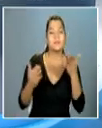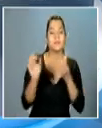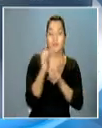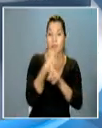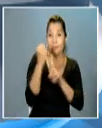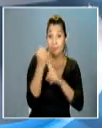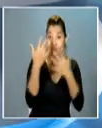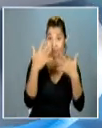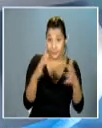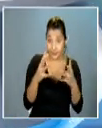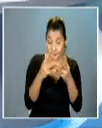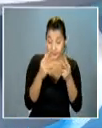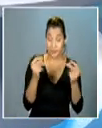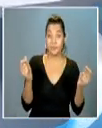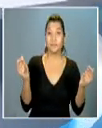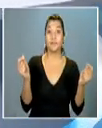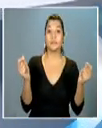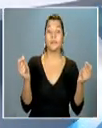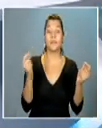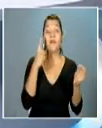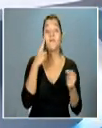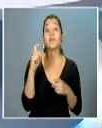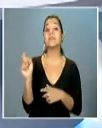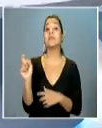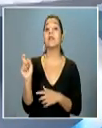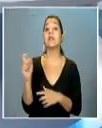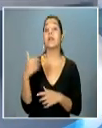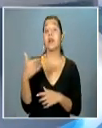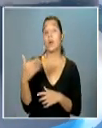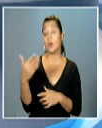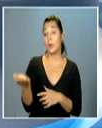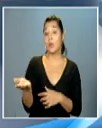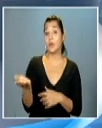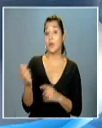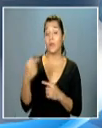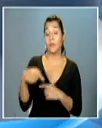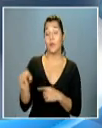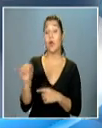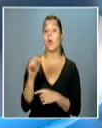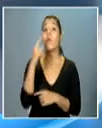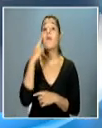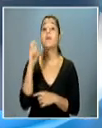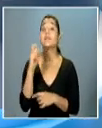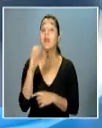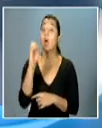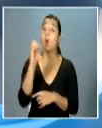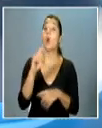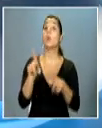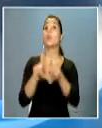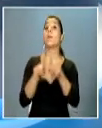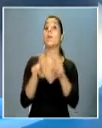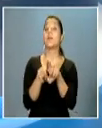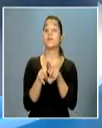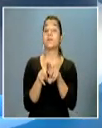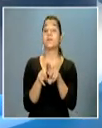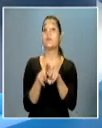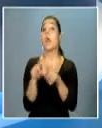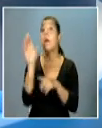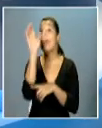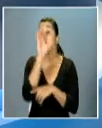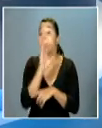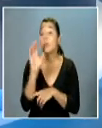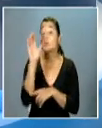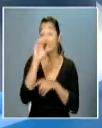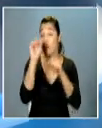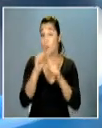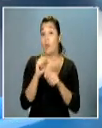resuelto propiamente el fiscal, cuando estaba como fiscal, hasta también que buscar silenciarlo